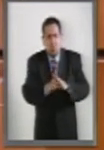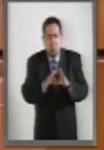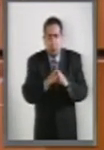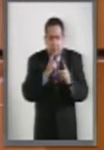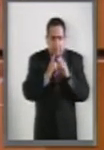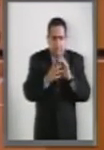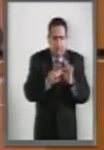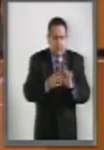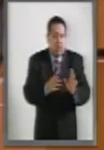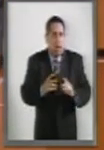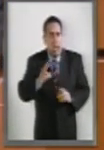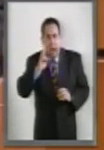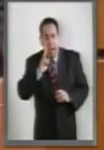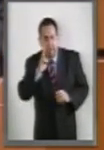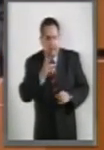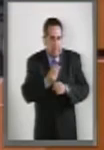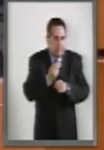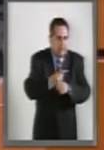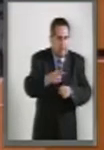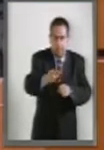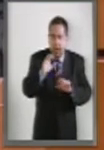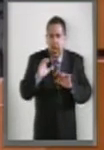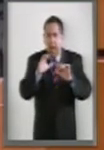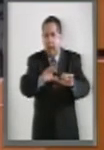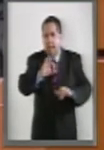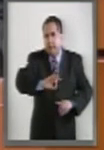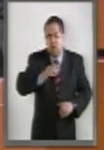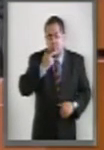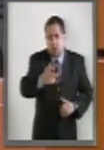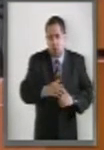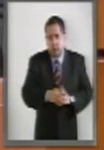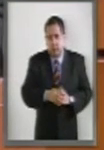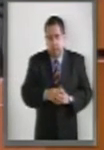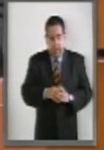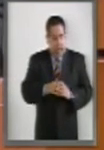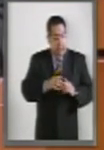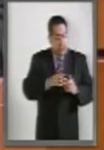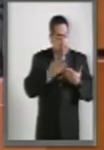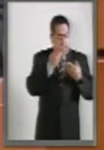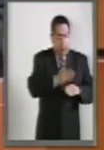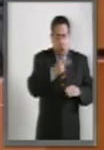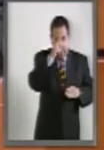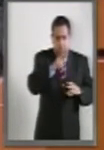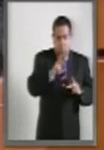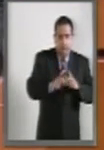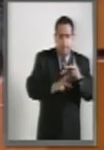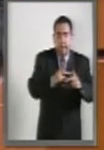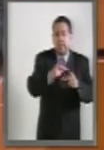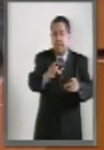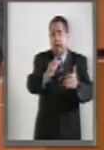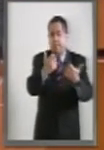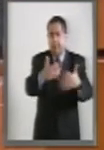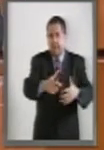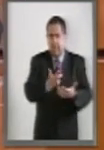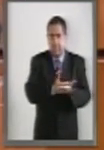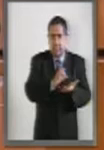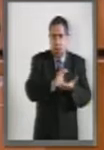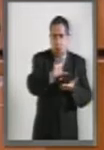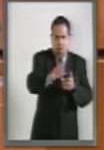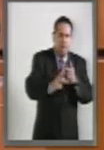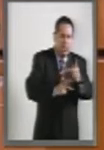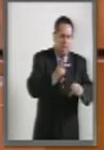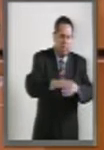inmobiliarios, refaccionarios y de inversión. El crédito de la banca comercial a las empresas en julio creció